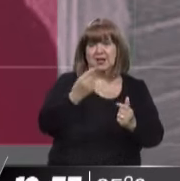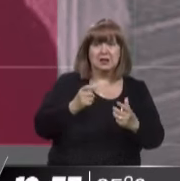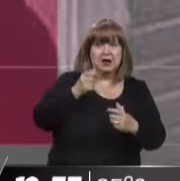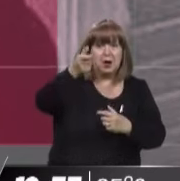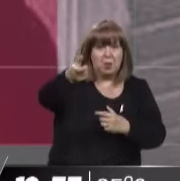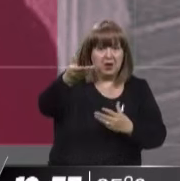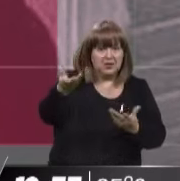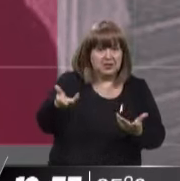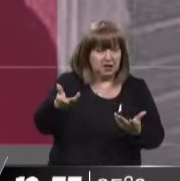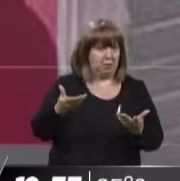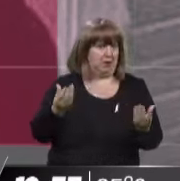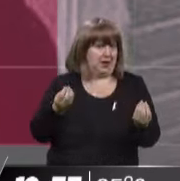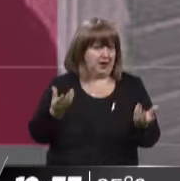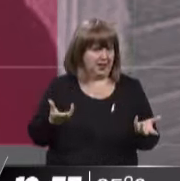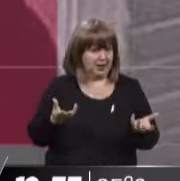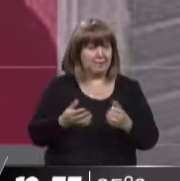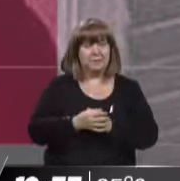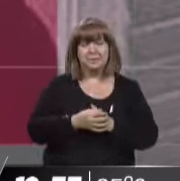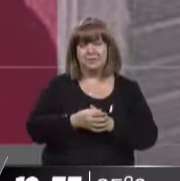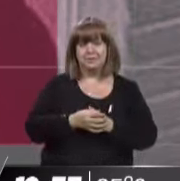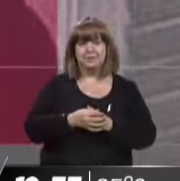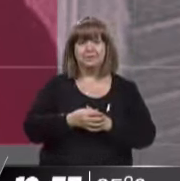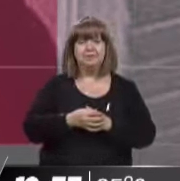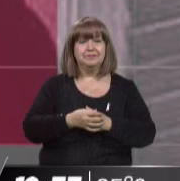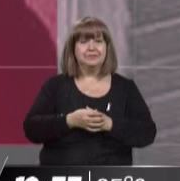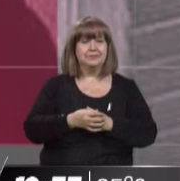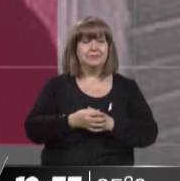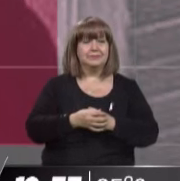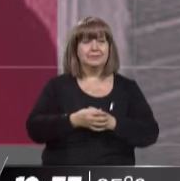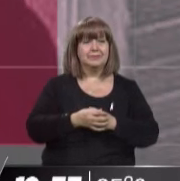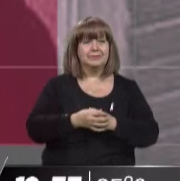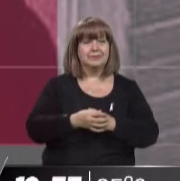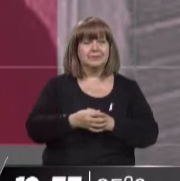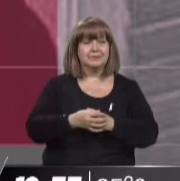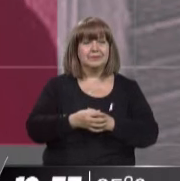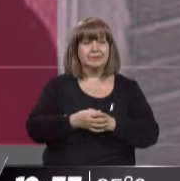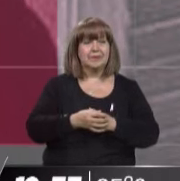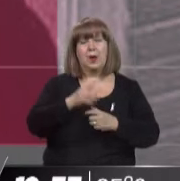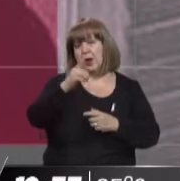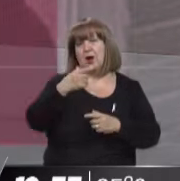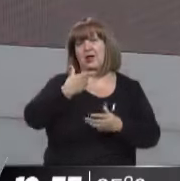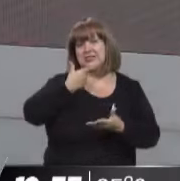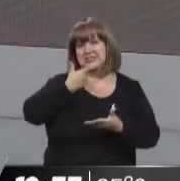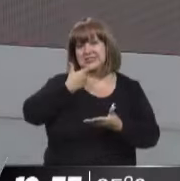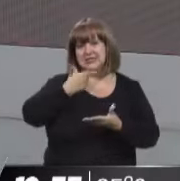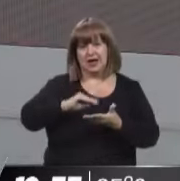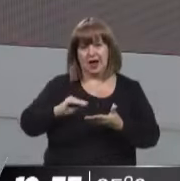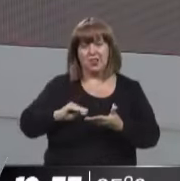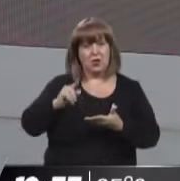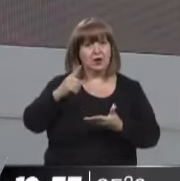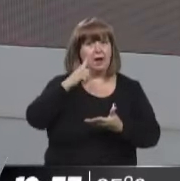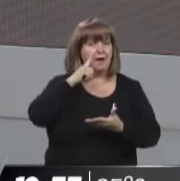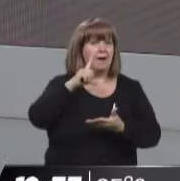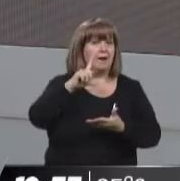los sabios de las redes. Los sabios de las redes. Acá tenemos a uno. Bueno, más allá de las redes, Hilardo, por supuesto, que es senador provincial. Es senador provincial y es una de las voces